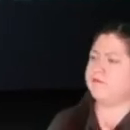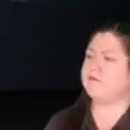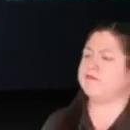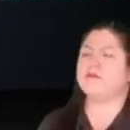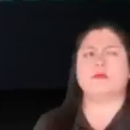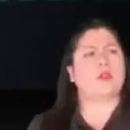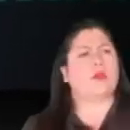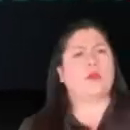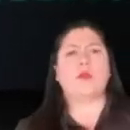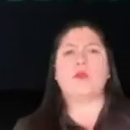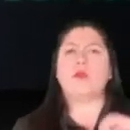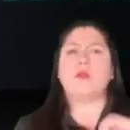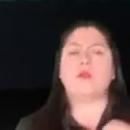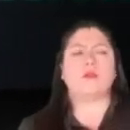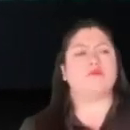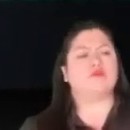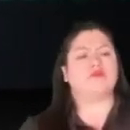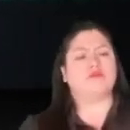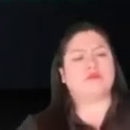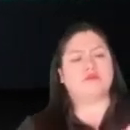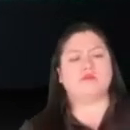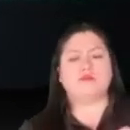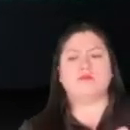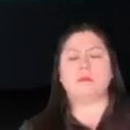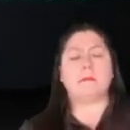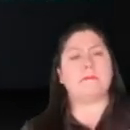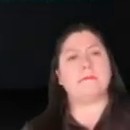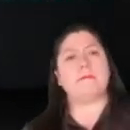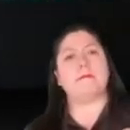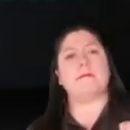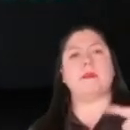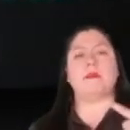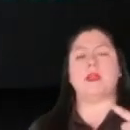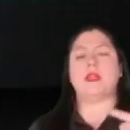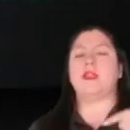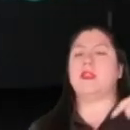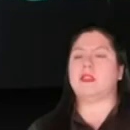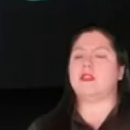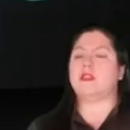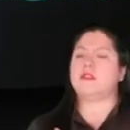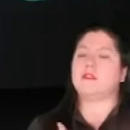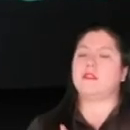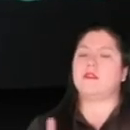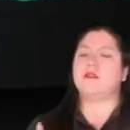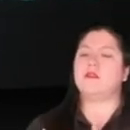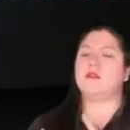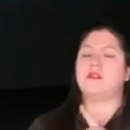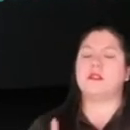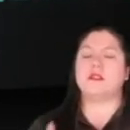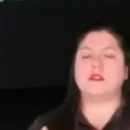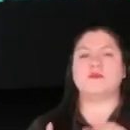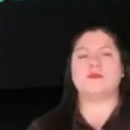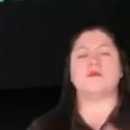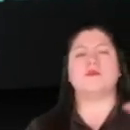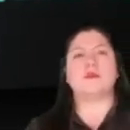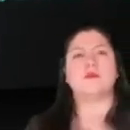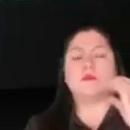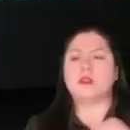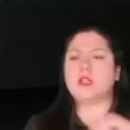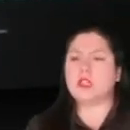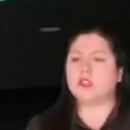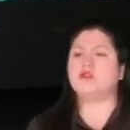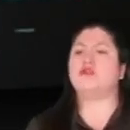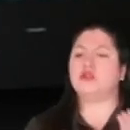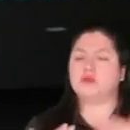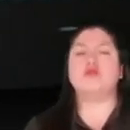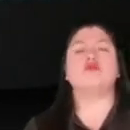Con muchísimo orgullo recibo la primera cédula digital del país y que esta